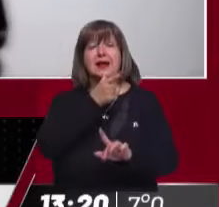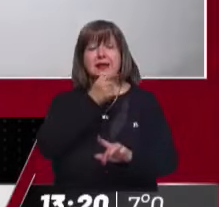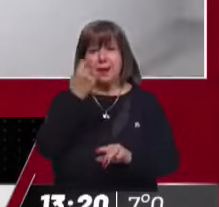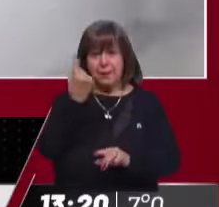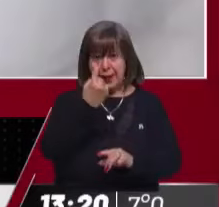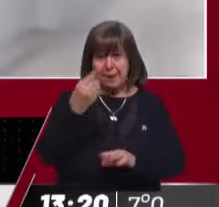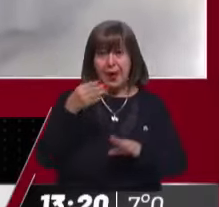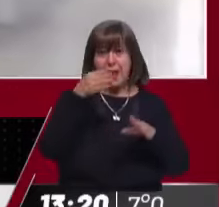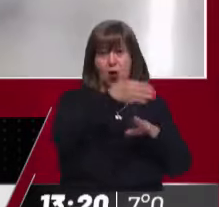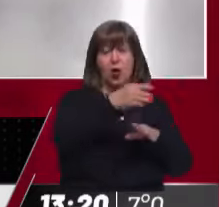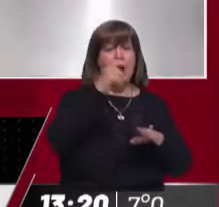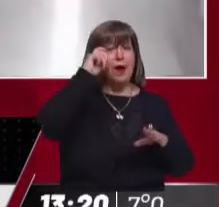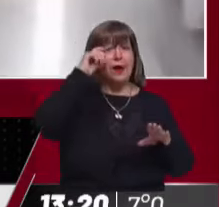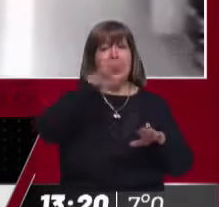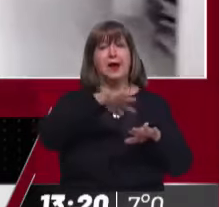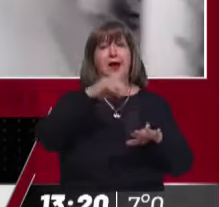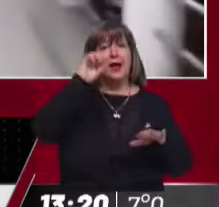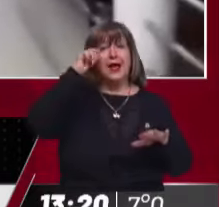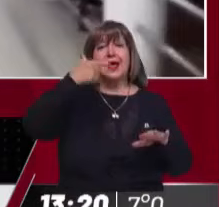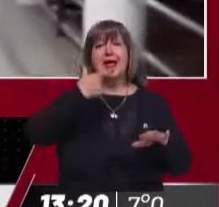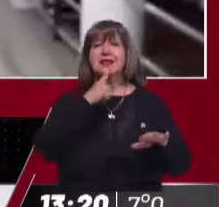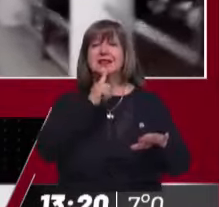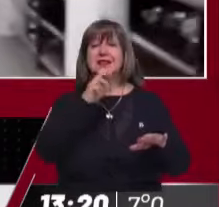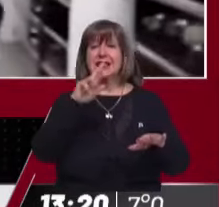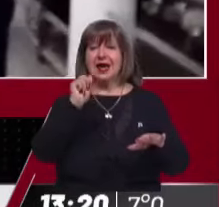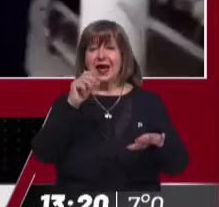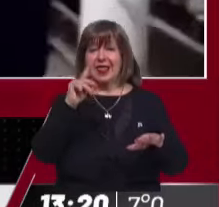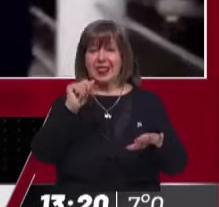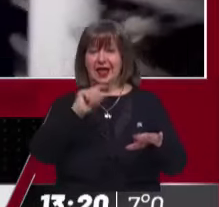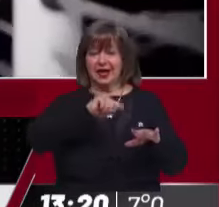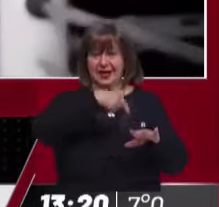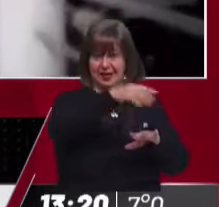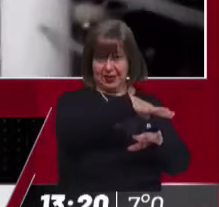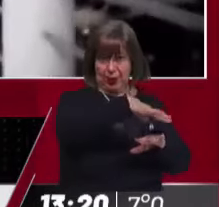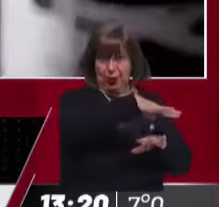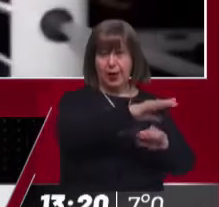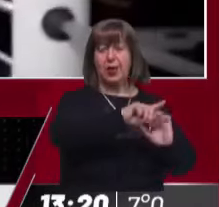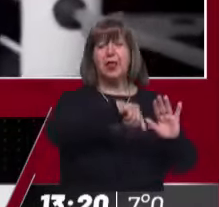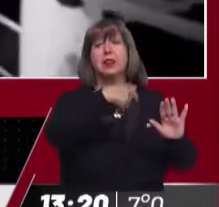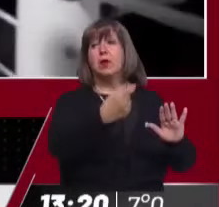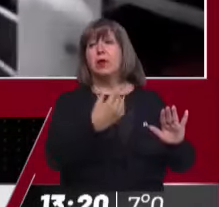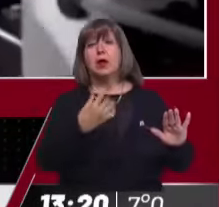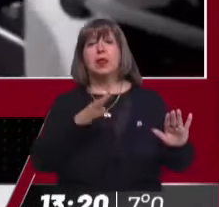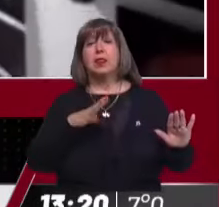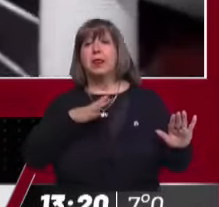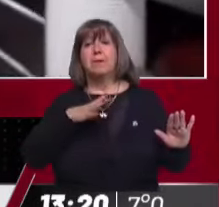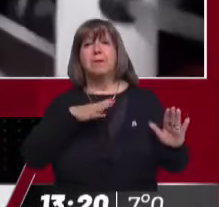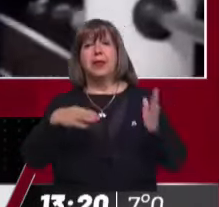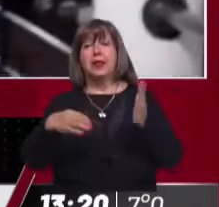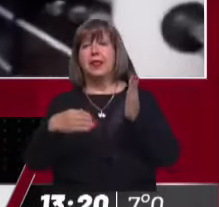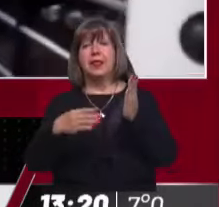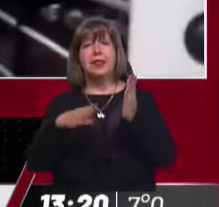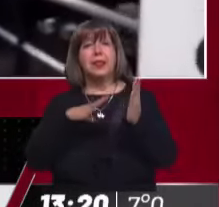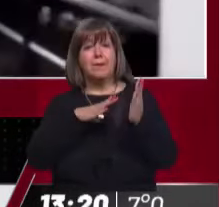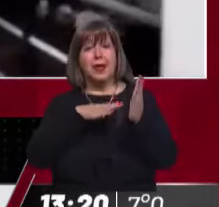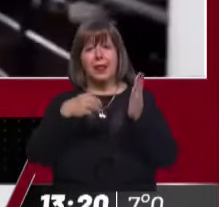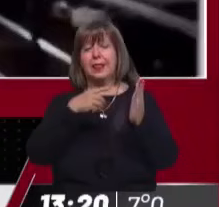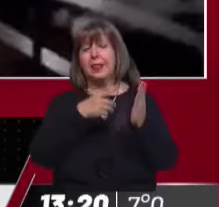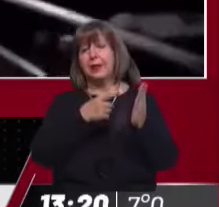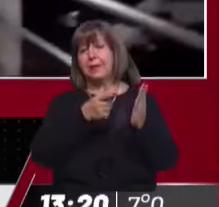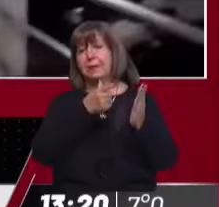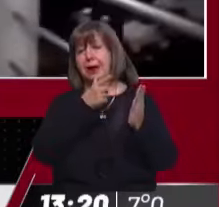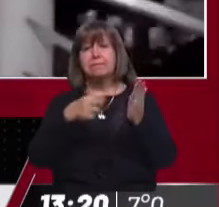del Ministerio Público Fiscal, de acuerdo a las pruebas que tengan, de acuerdo a la imputación o no que realice, en dónde va a ser el lugar de alojamiento por